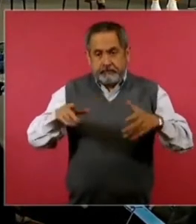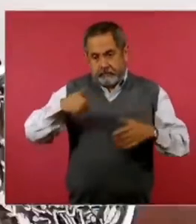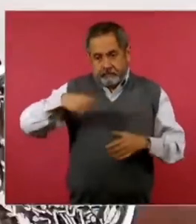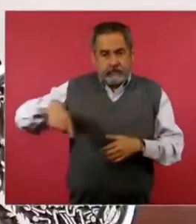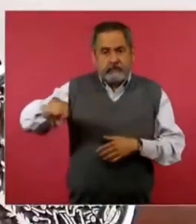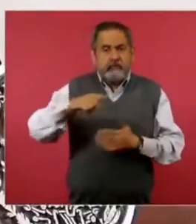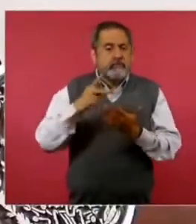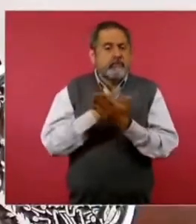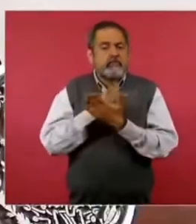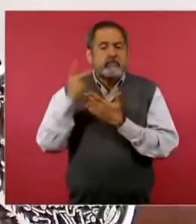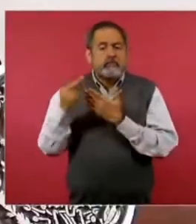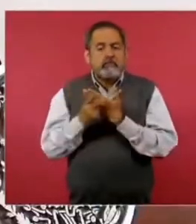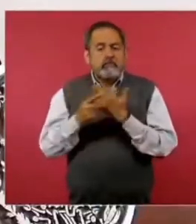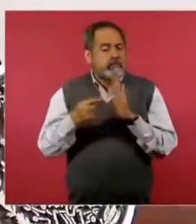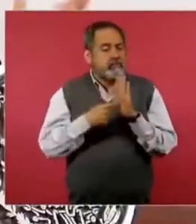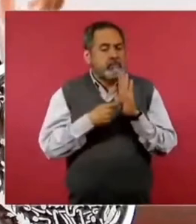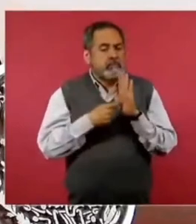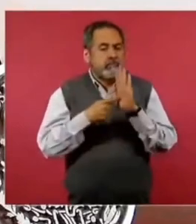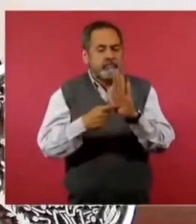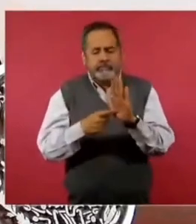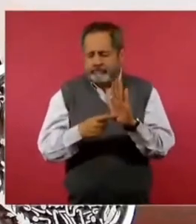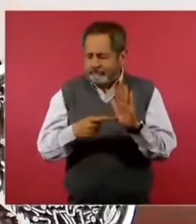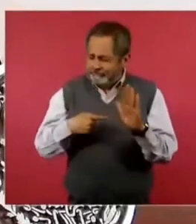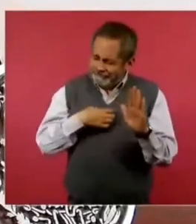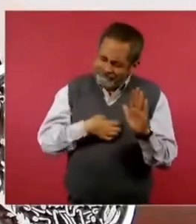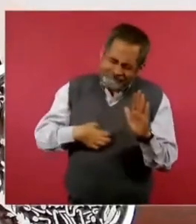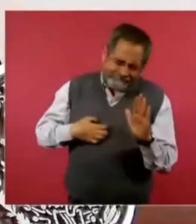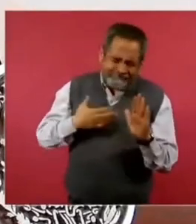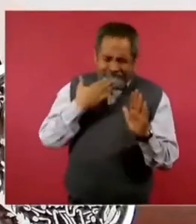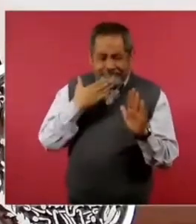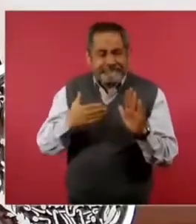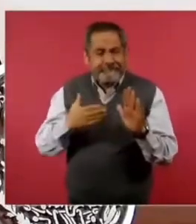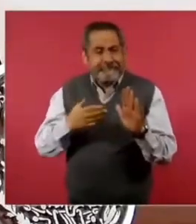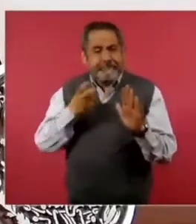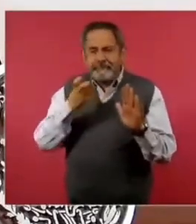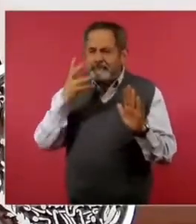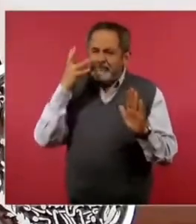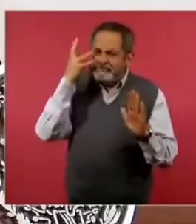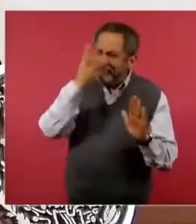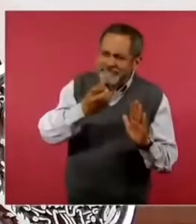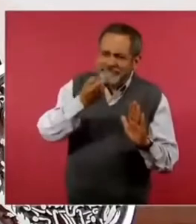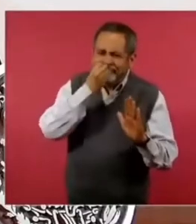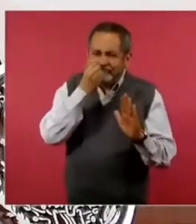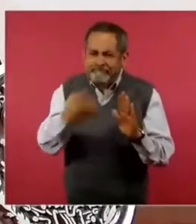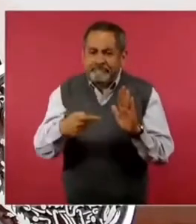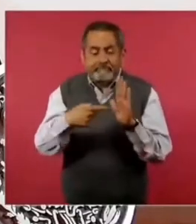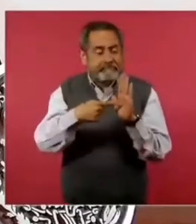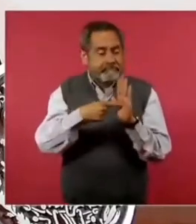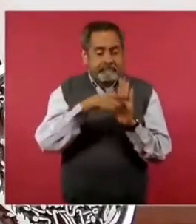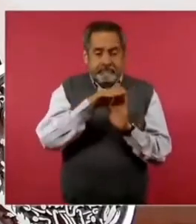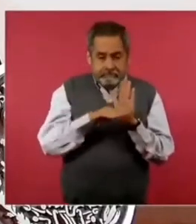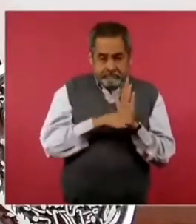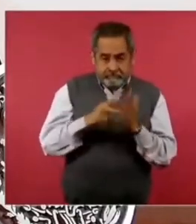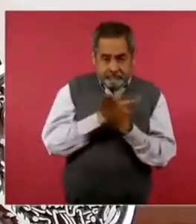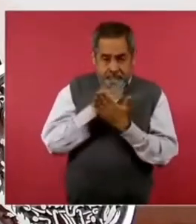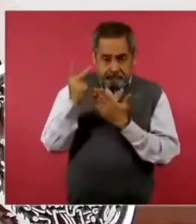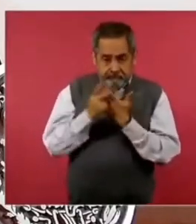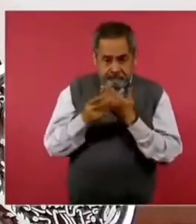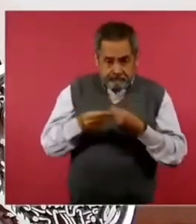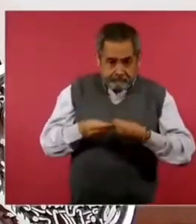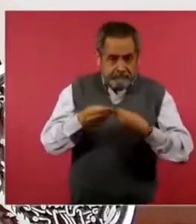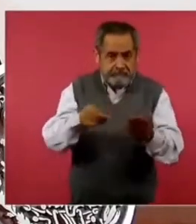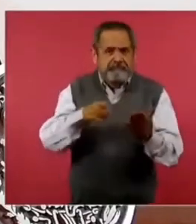un programa, y no me canso de decirlo, es un programa maravilloso. Es un programa que